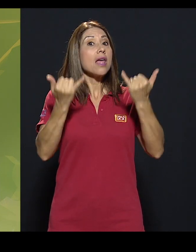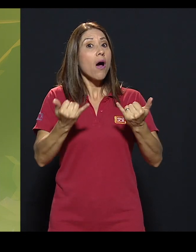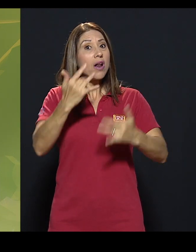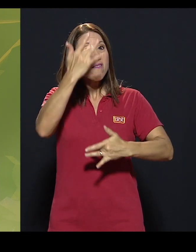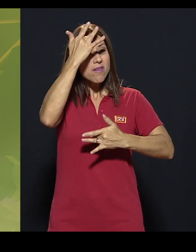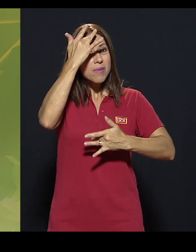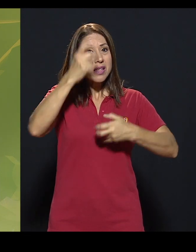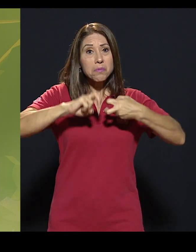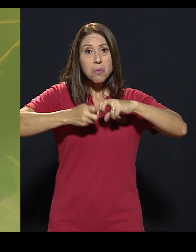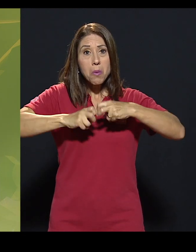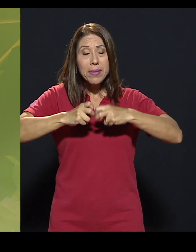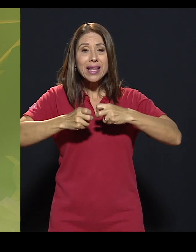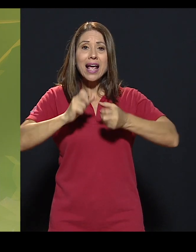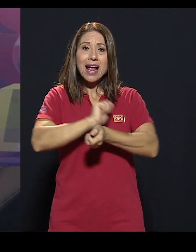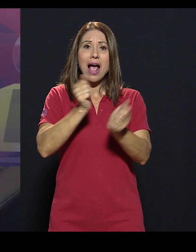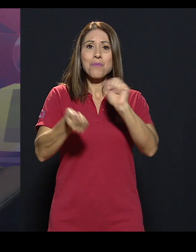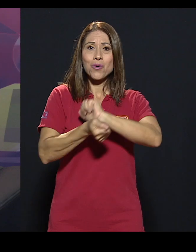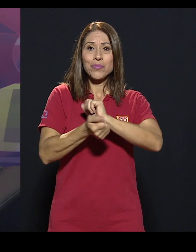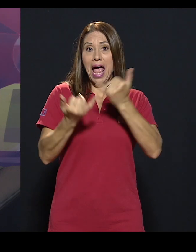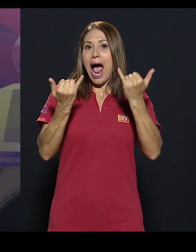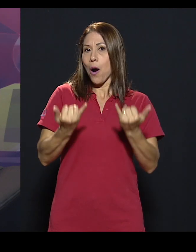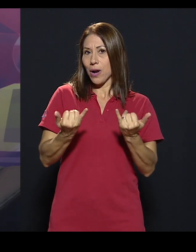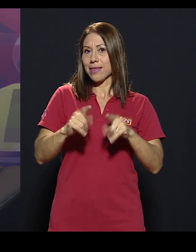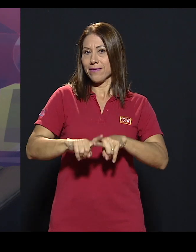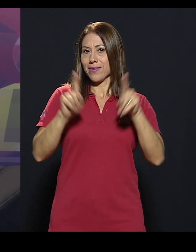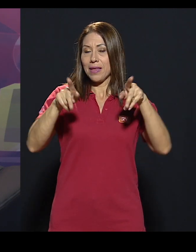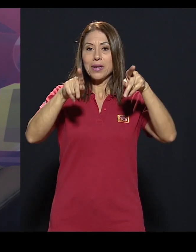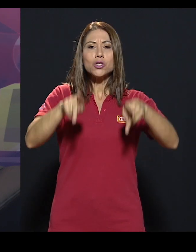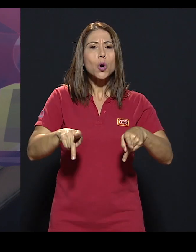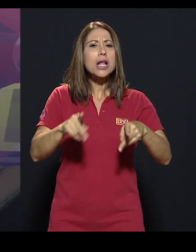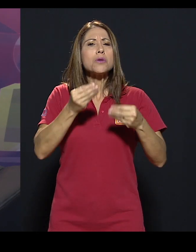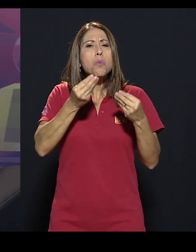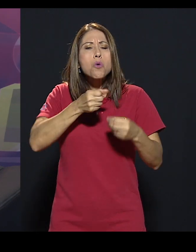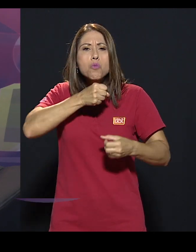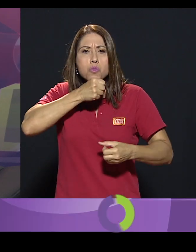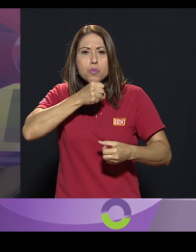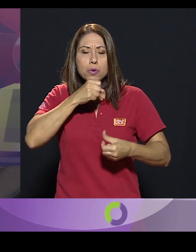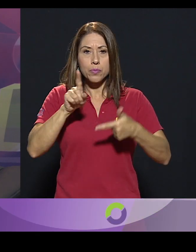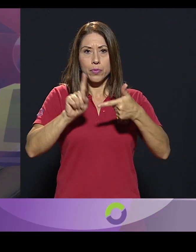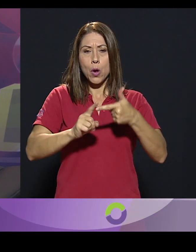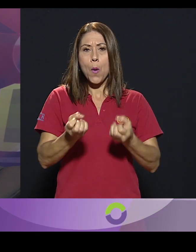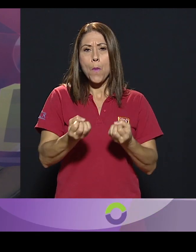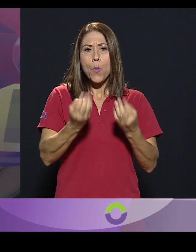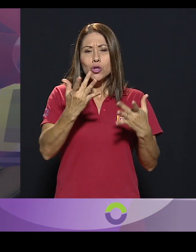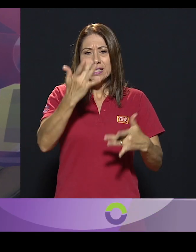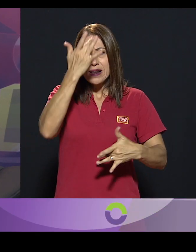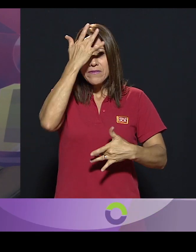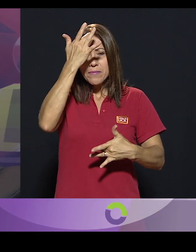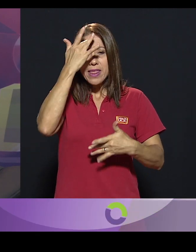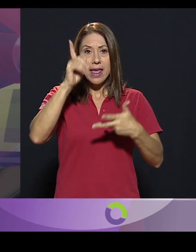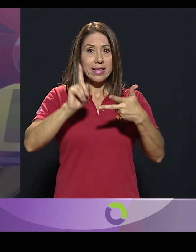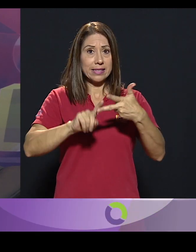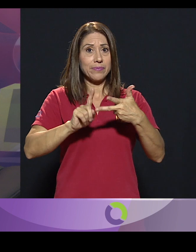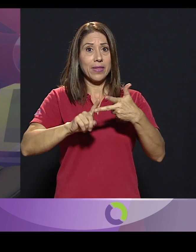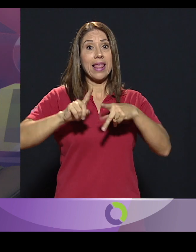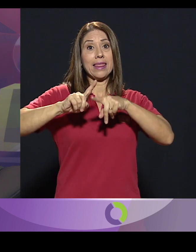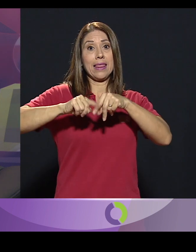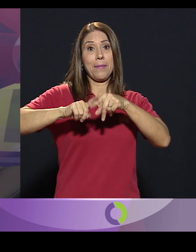son personas con mucha edad, personas con muchas enfermedades, personas con grado de dependencia